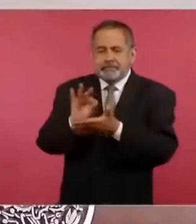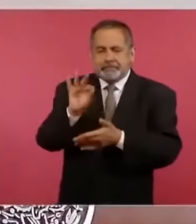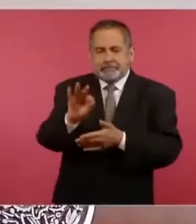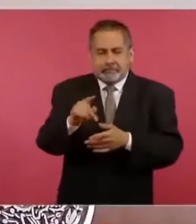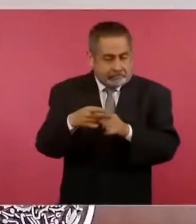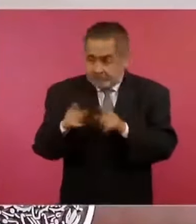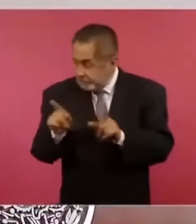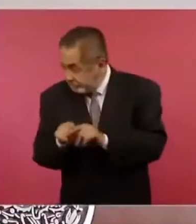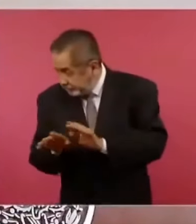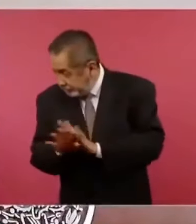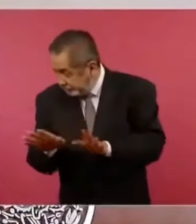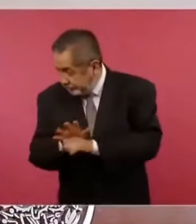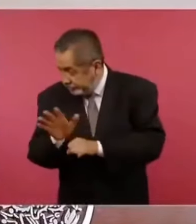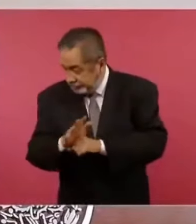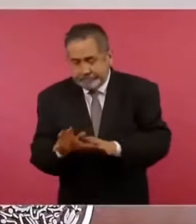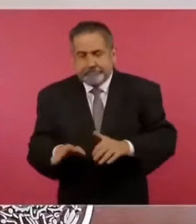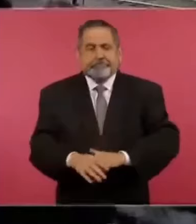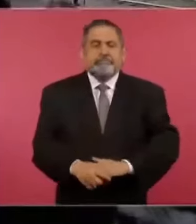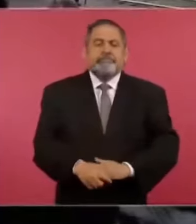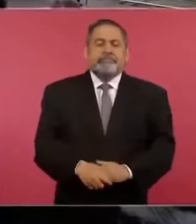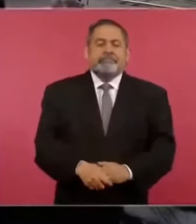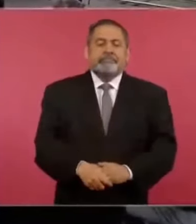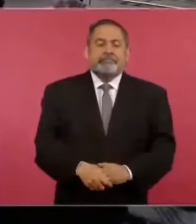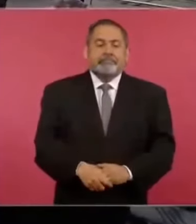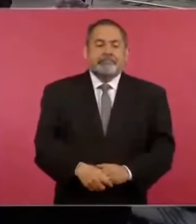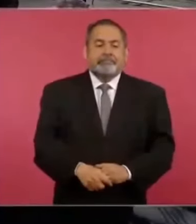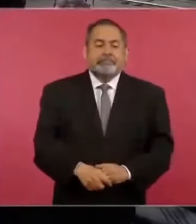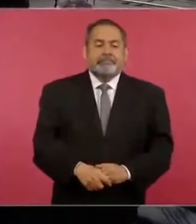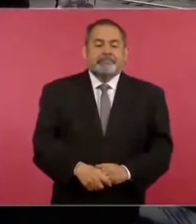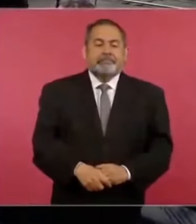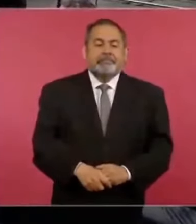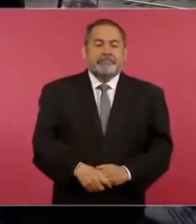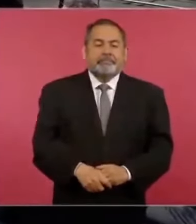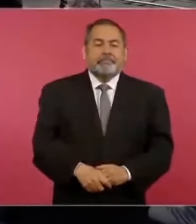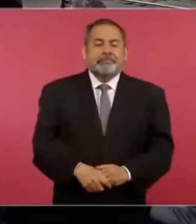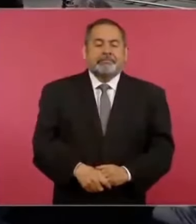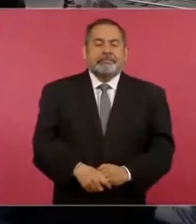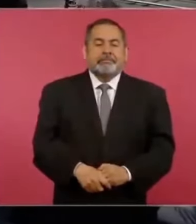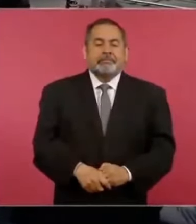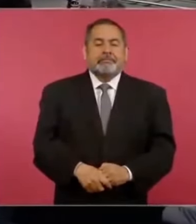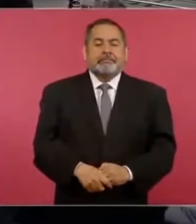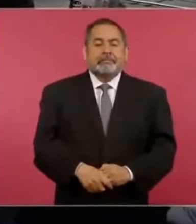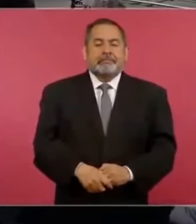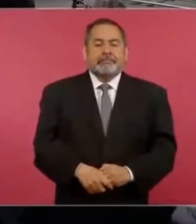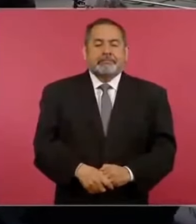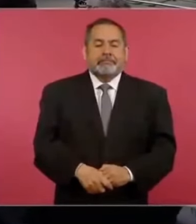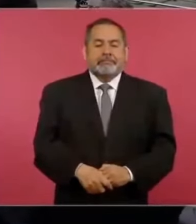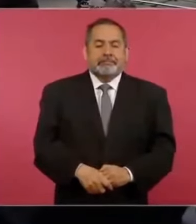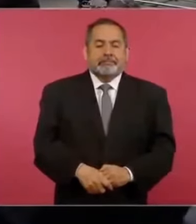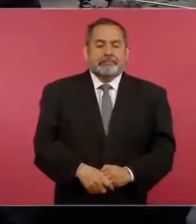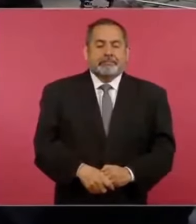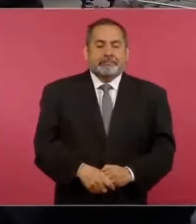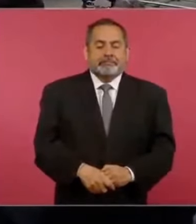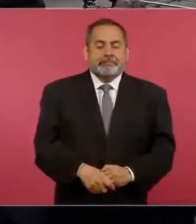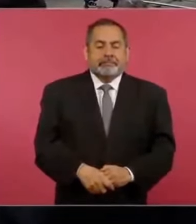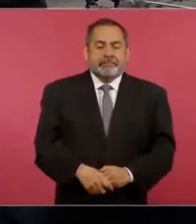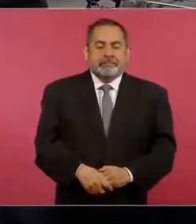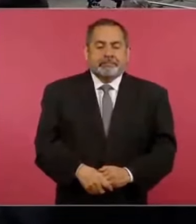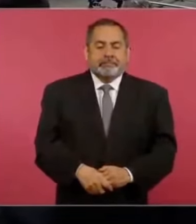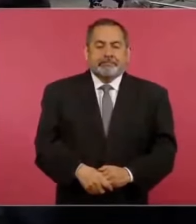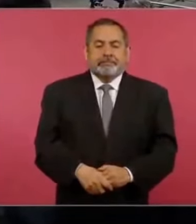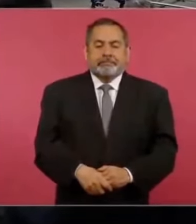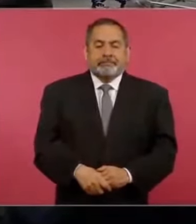eso era todo No sí decía que que se mentía cuando se decía que daba línea a sus sí